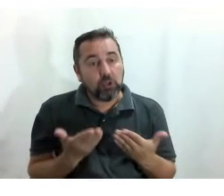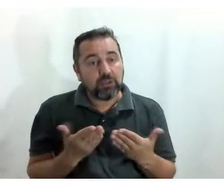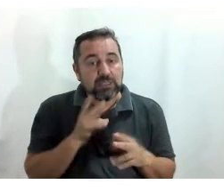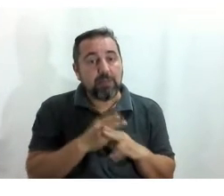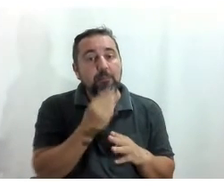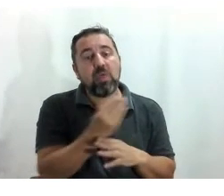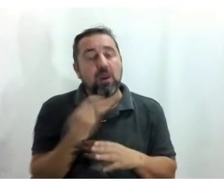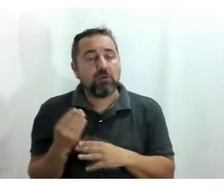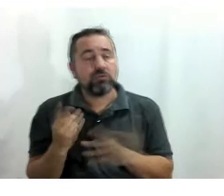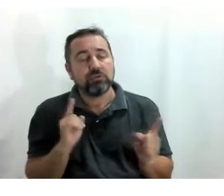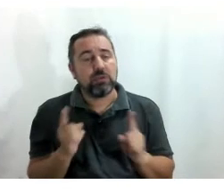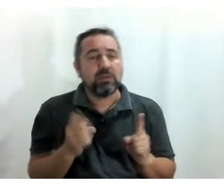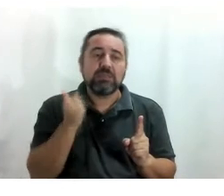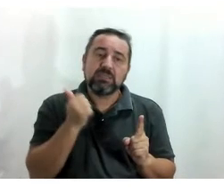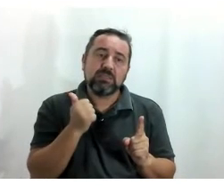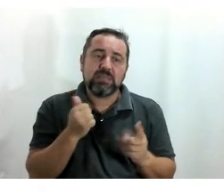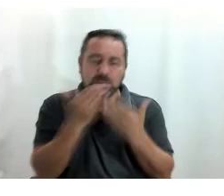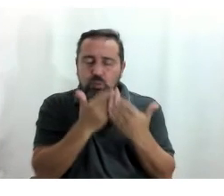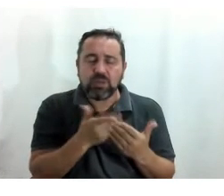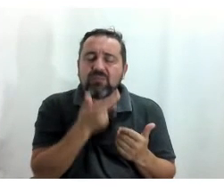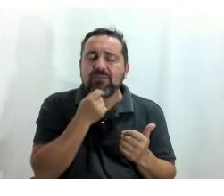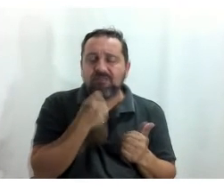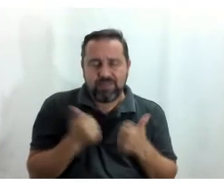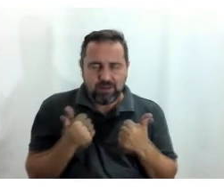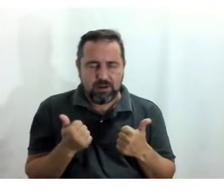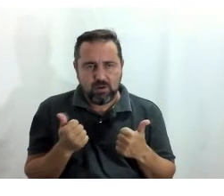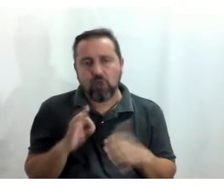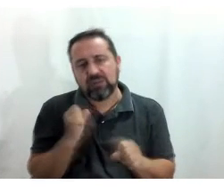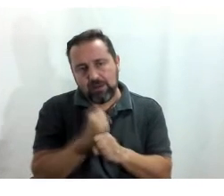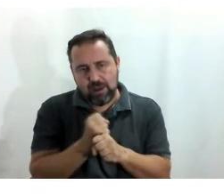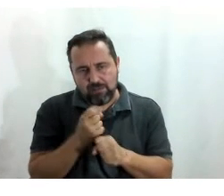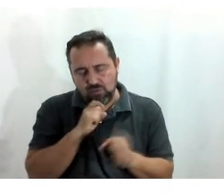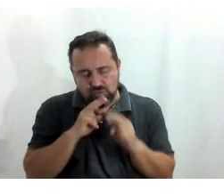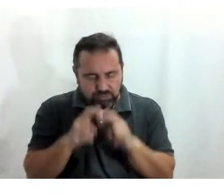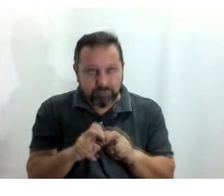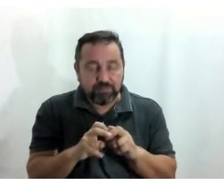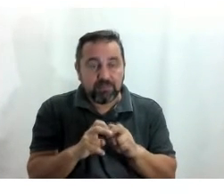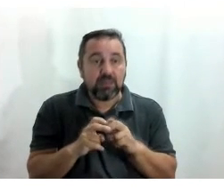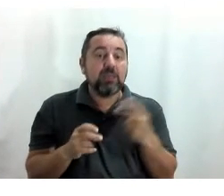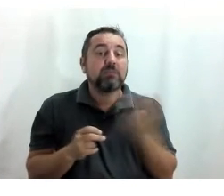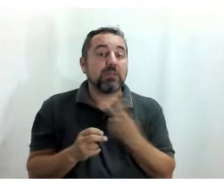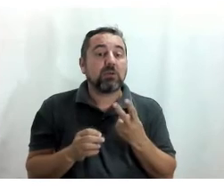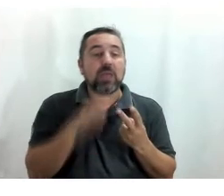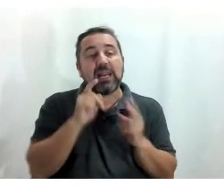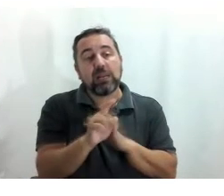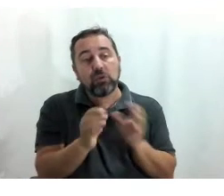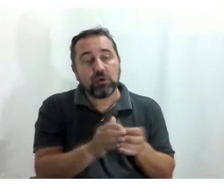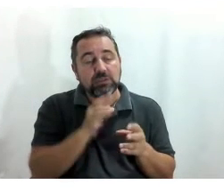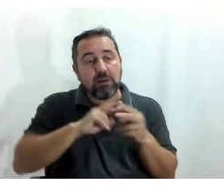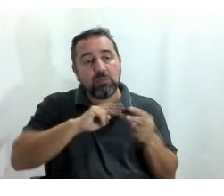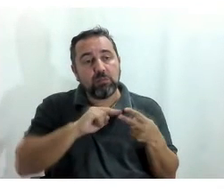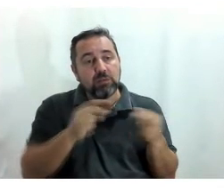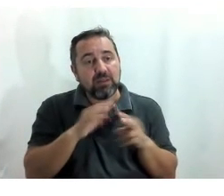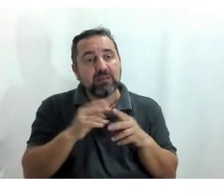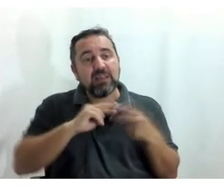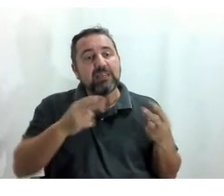modelos más fáciles de estudiar o más fáciles de trabajar con ellos. Entre ellos, por ejemplo, tenemos ratones con mutaciones en la